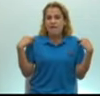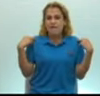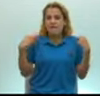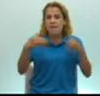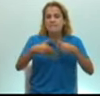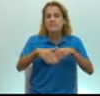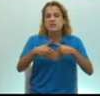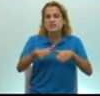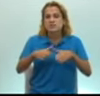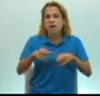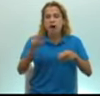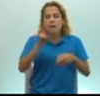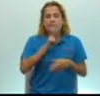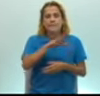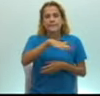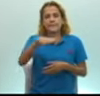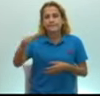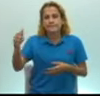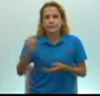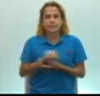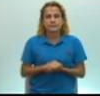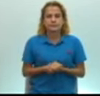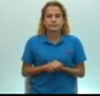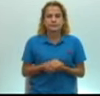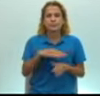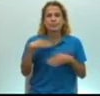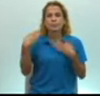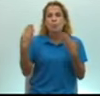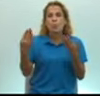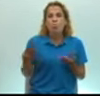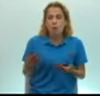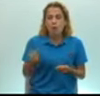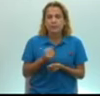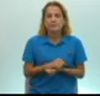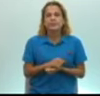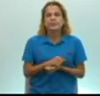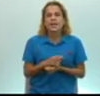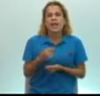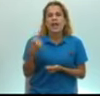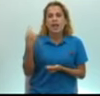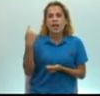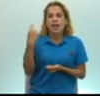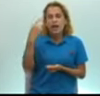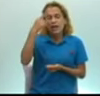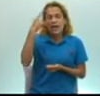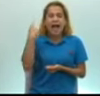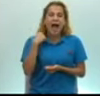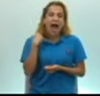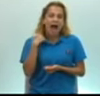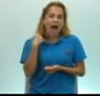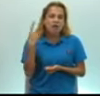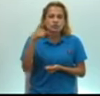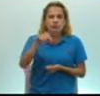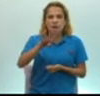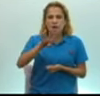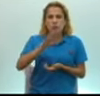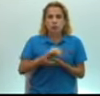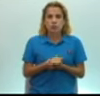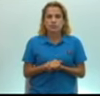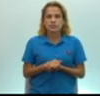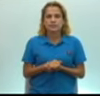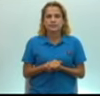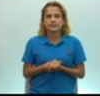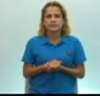el jefe militar del Mediterráneo y muere el 14 de agosto del año 14 de nuestra era. Fíjense